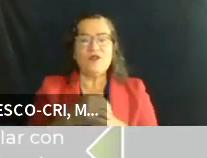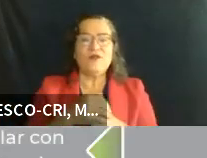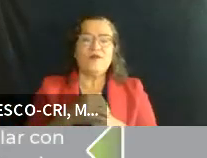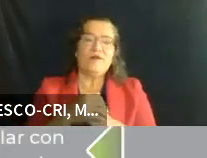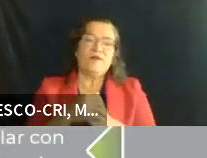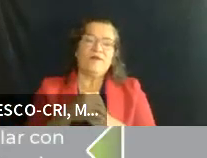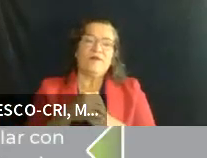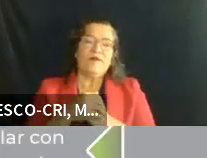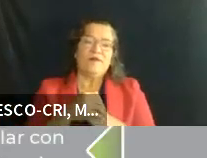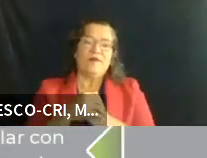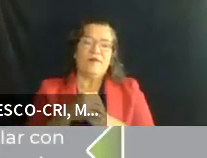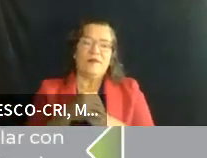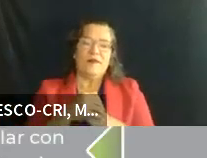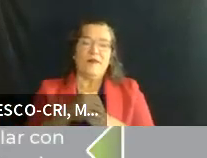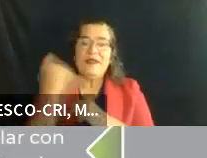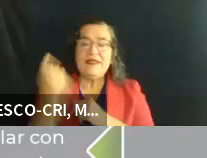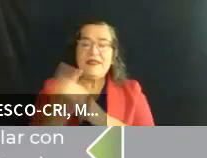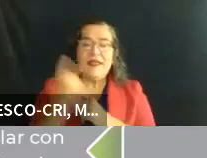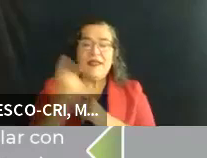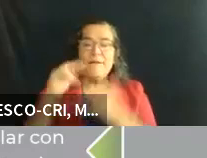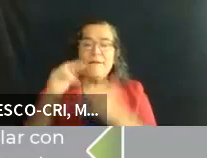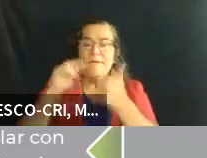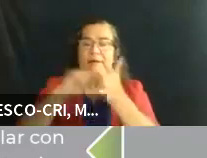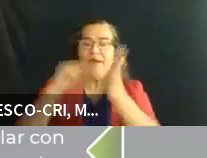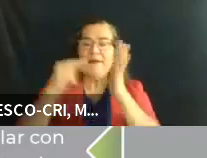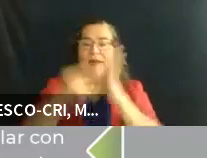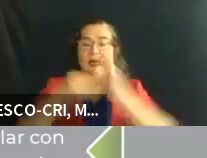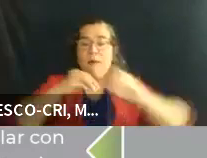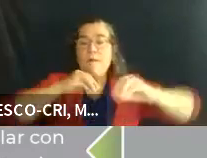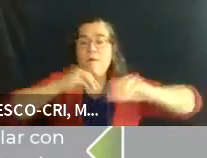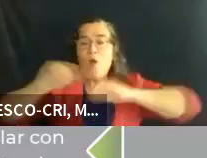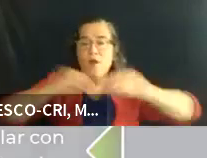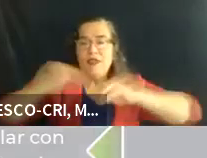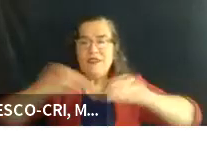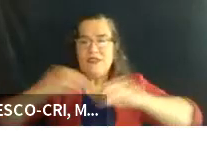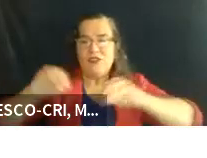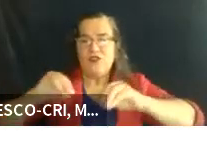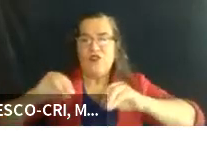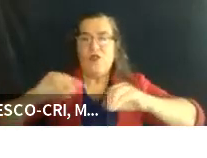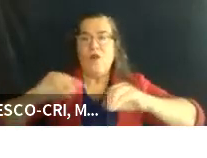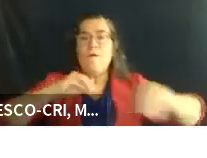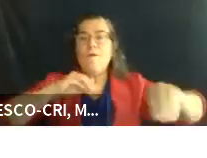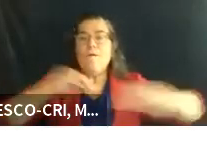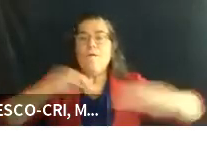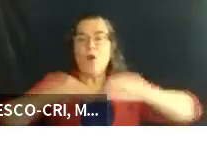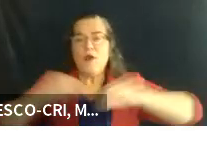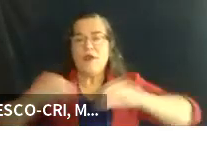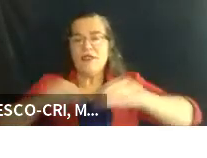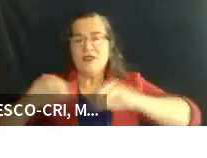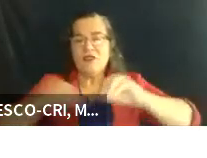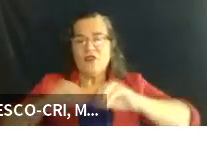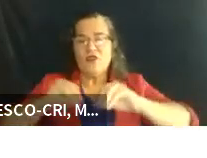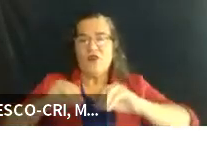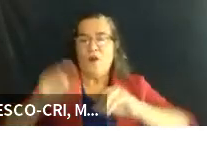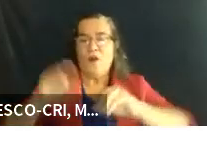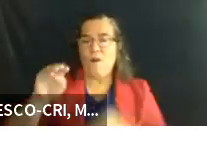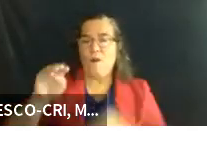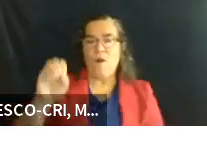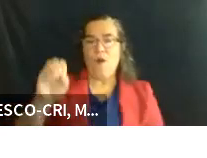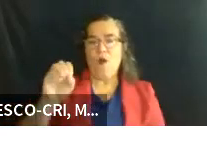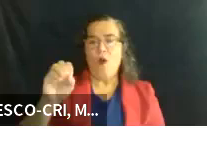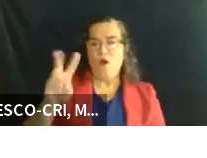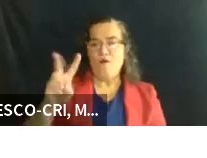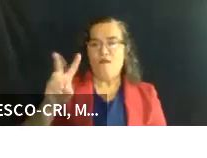¿sí?, siempre implica movilización, movilización. Por lo tanto, cuando nosotros